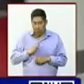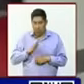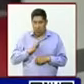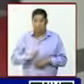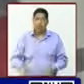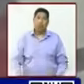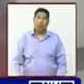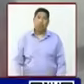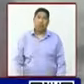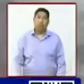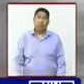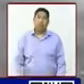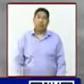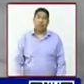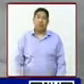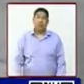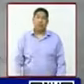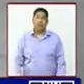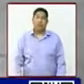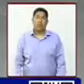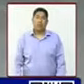internado.